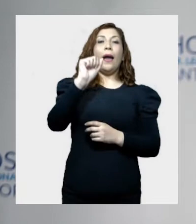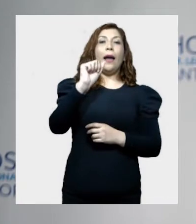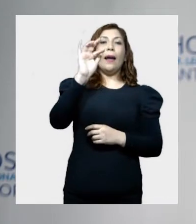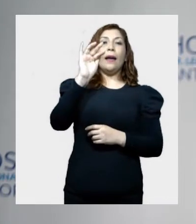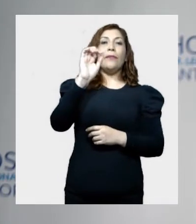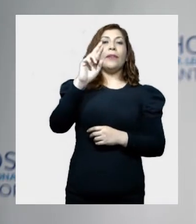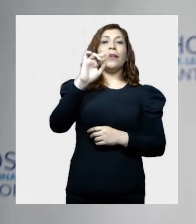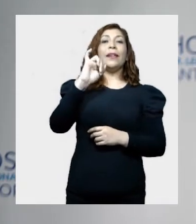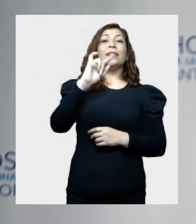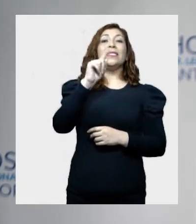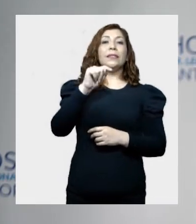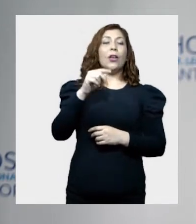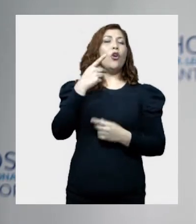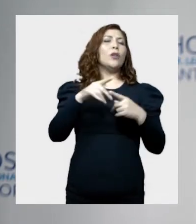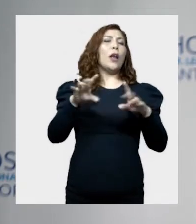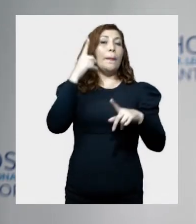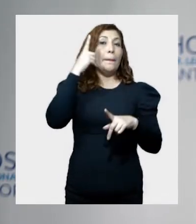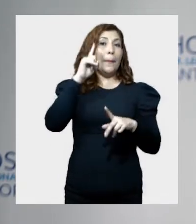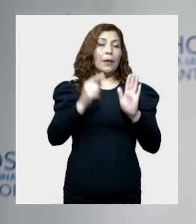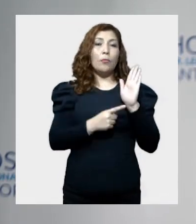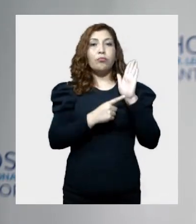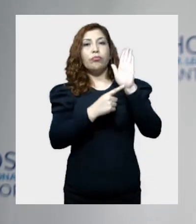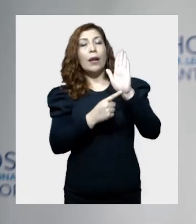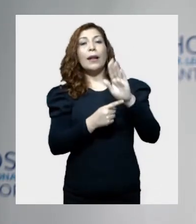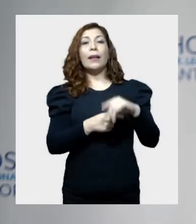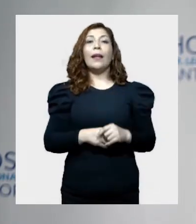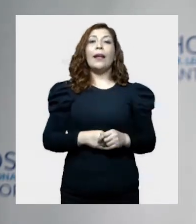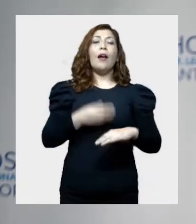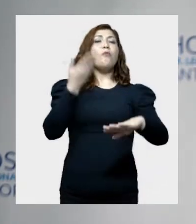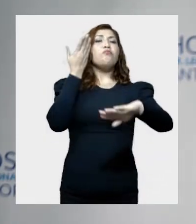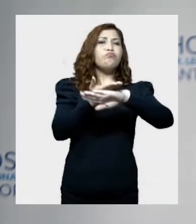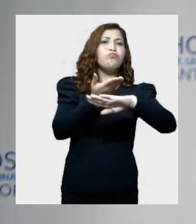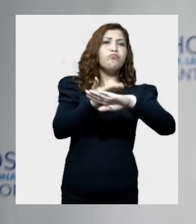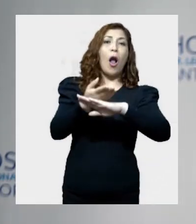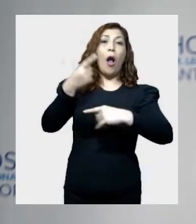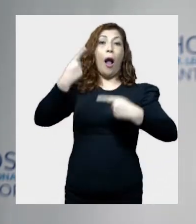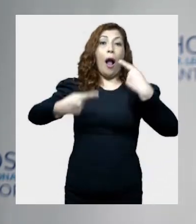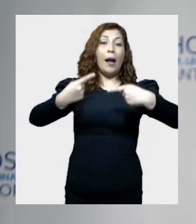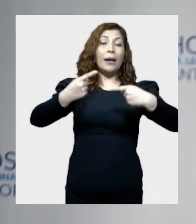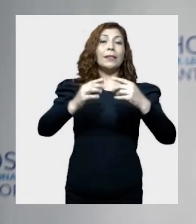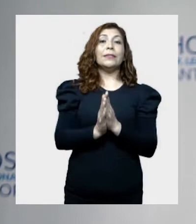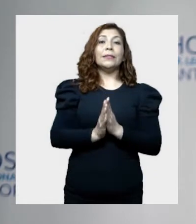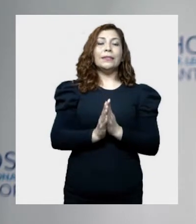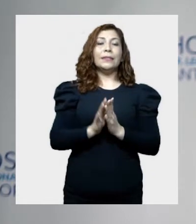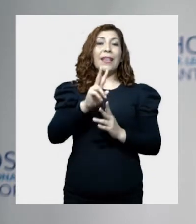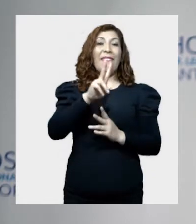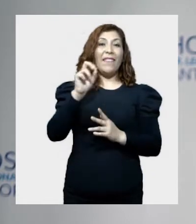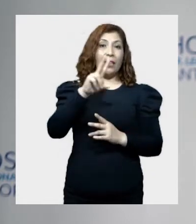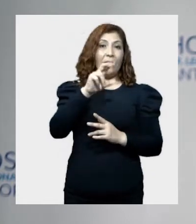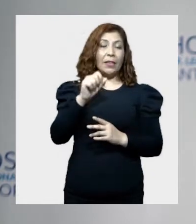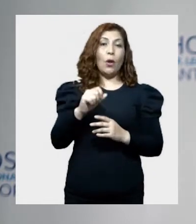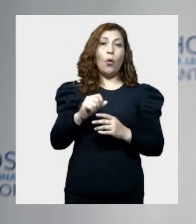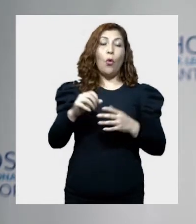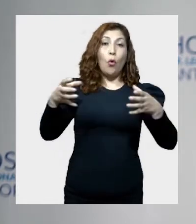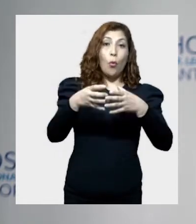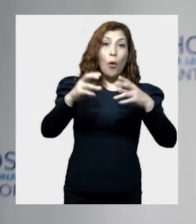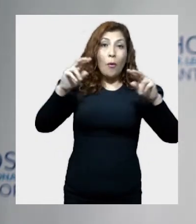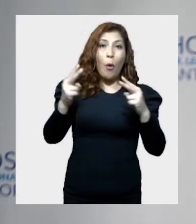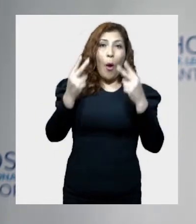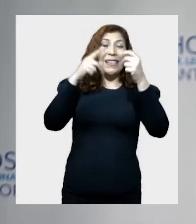Otro elemento para destacar es la licitación y adjudicación a finales de 2020 de un equipo de rescate